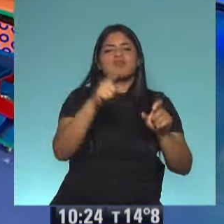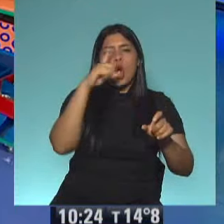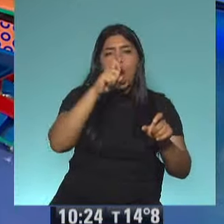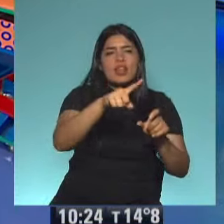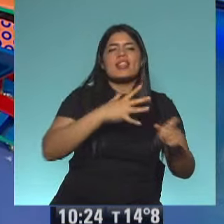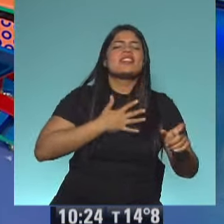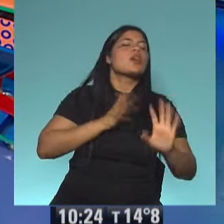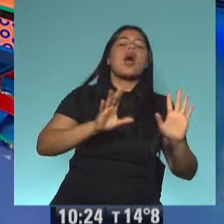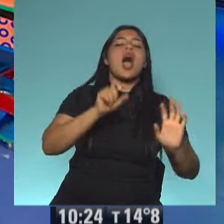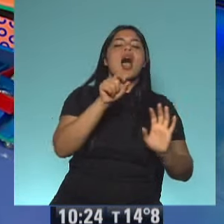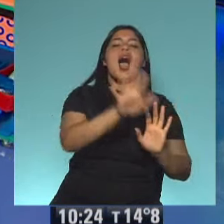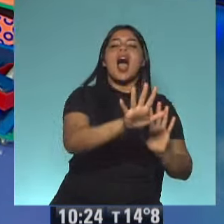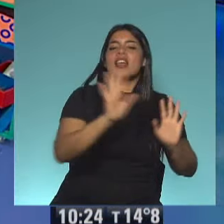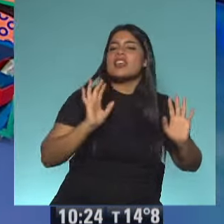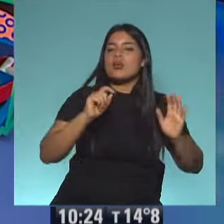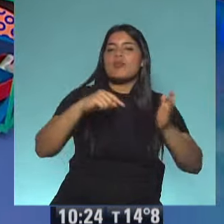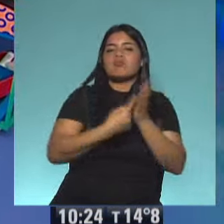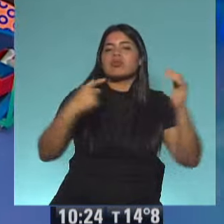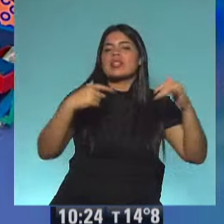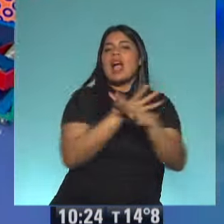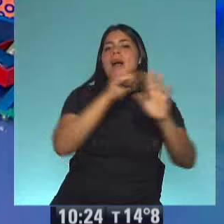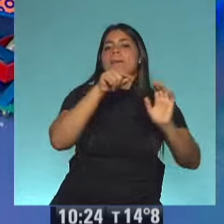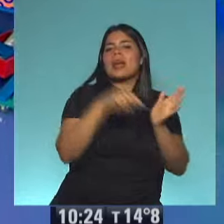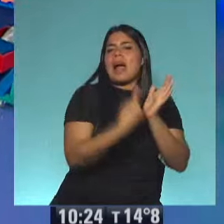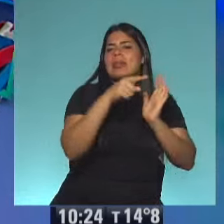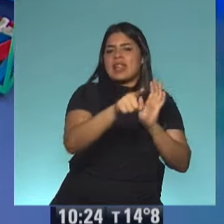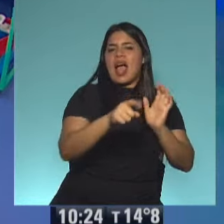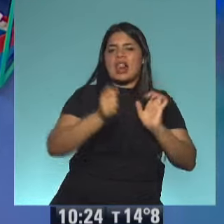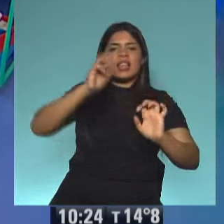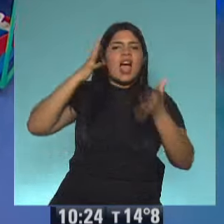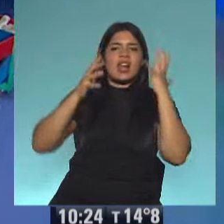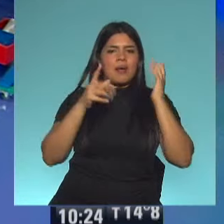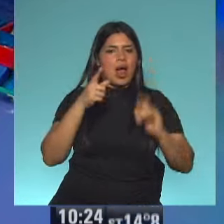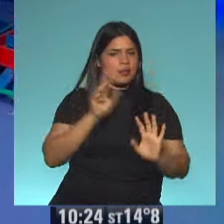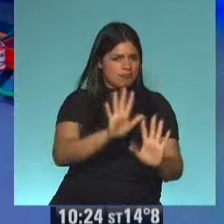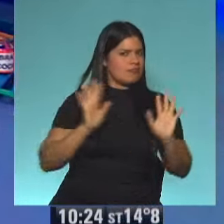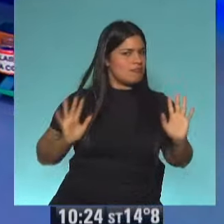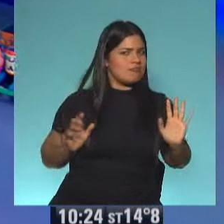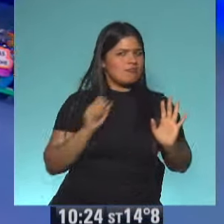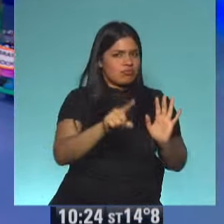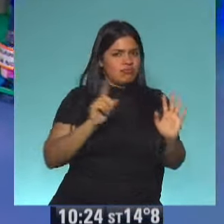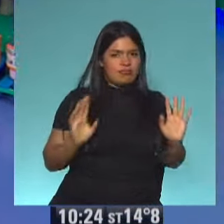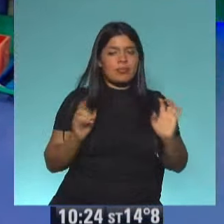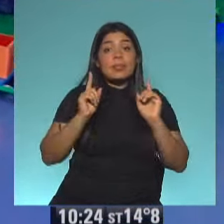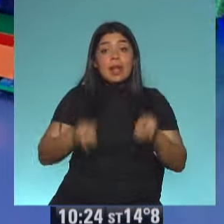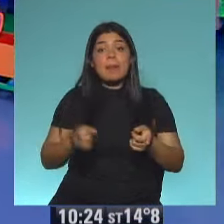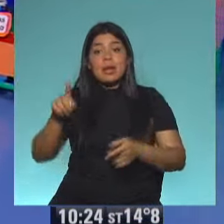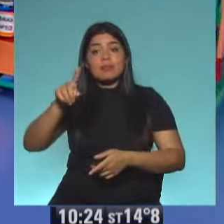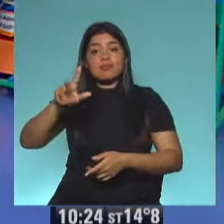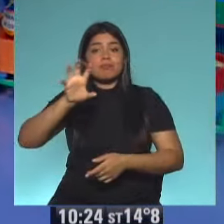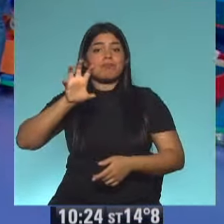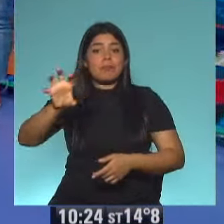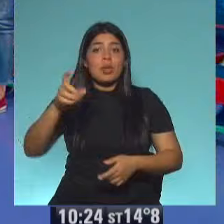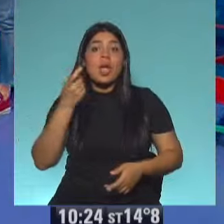sabemos, capital del carnaval. Ciudad de Corrientes, capital del carnaval. Capital del carnaval. Ahí está. Y también tenemos en la provincia de Entre Ríos la ciudad